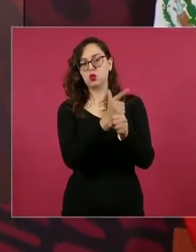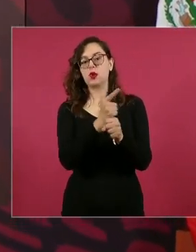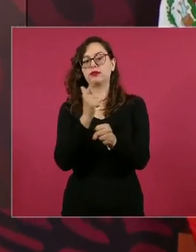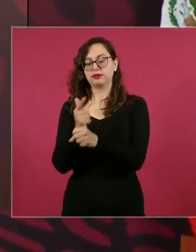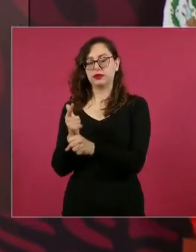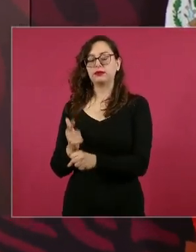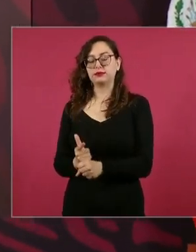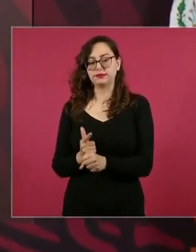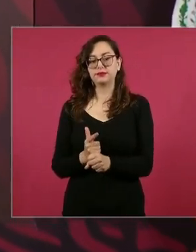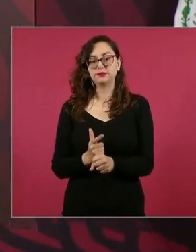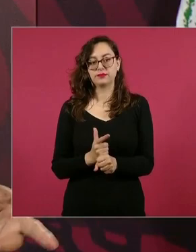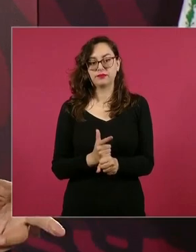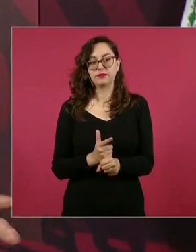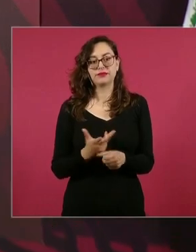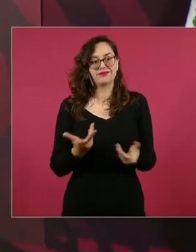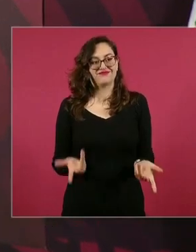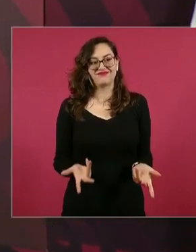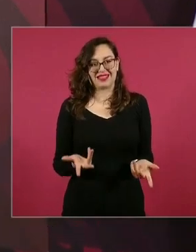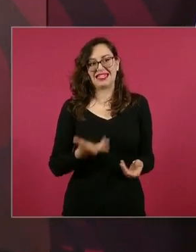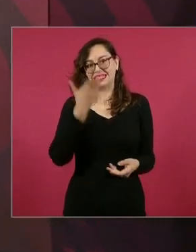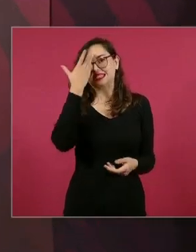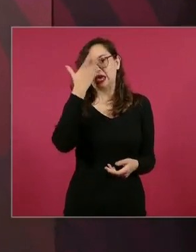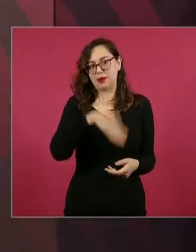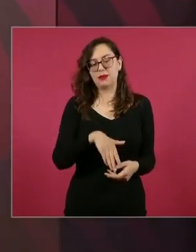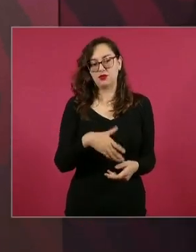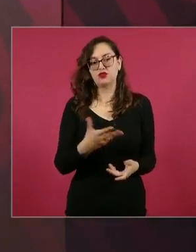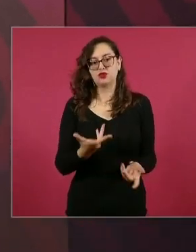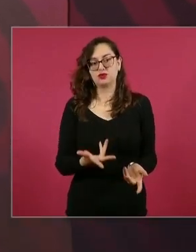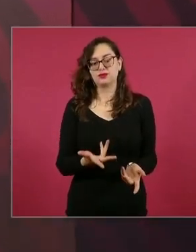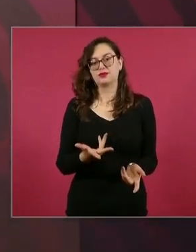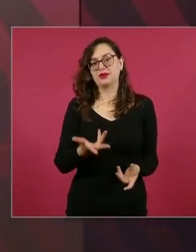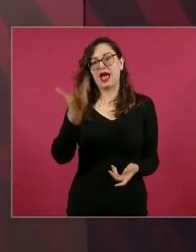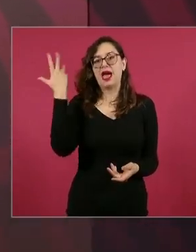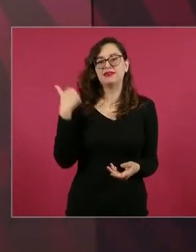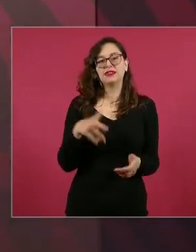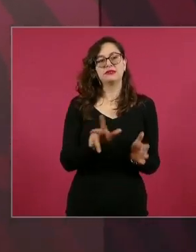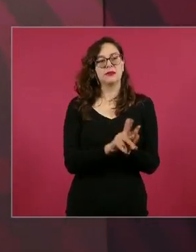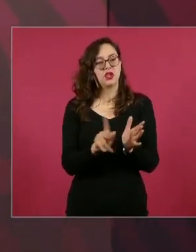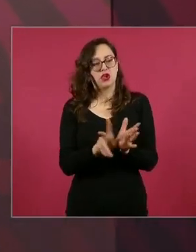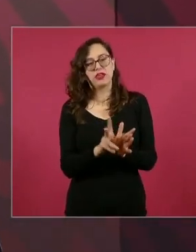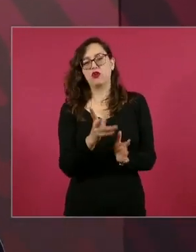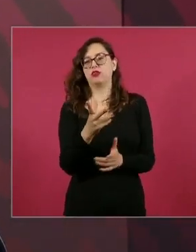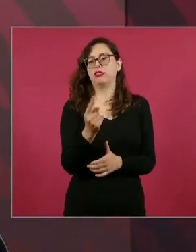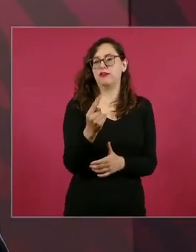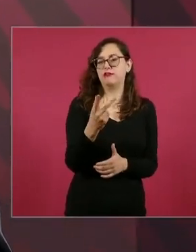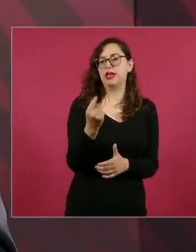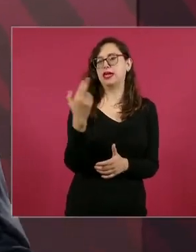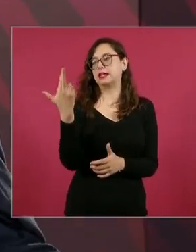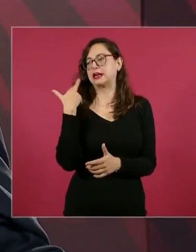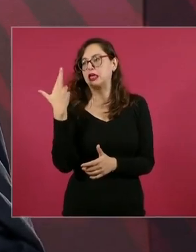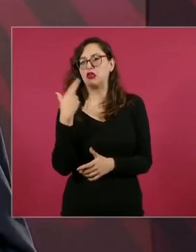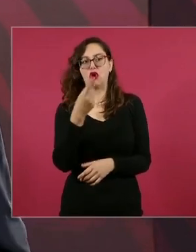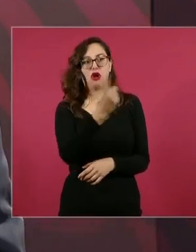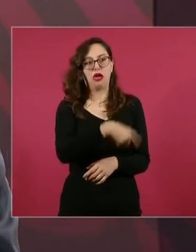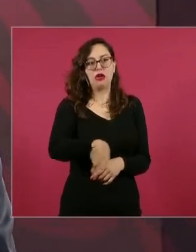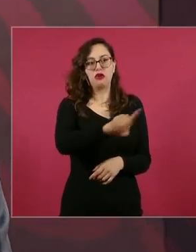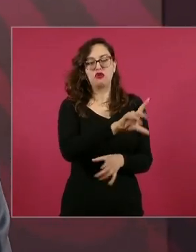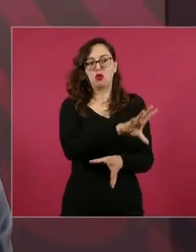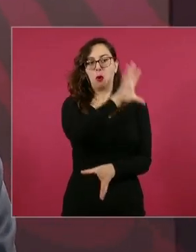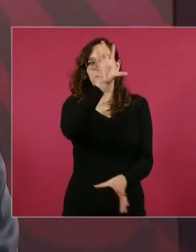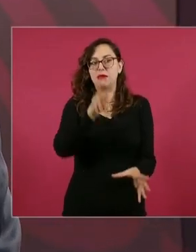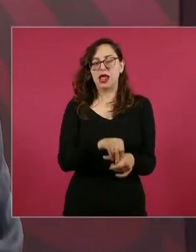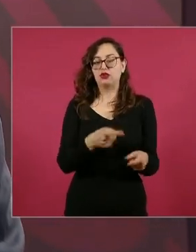convencionales nosotros lo padecimos Ya lo hemos hablado si no fuese